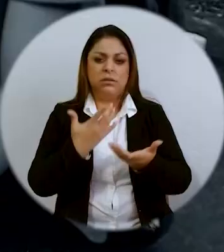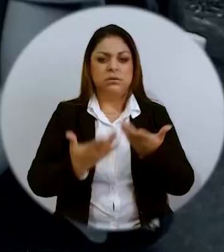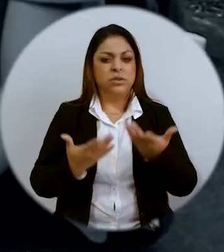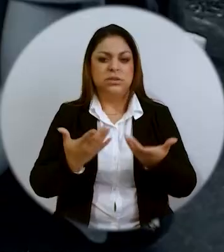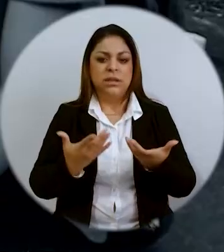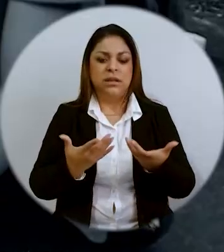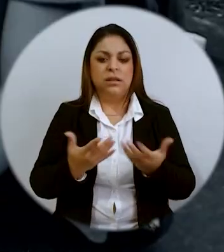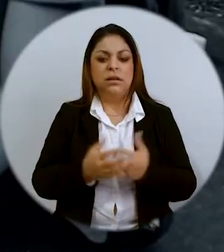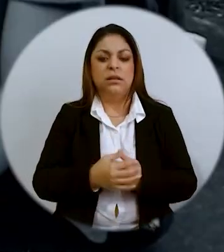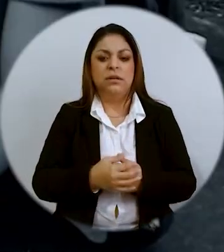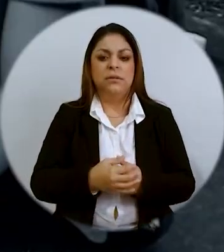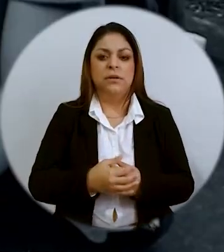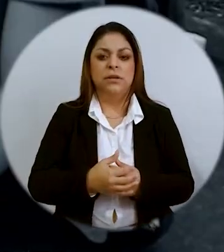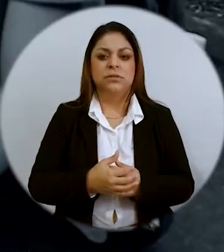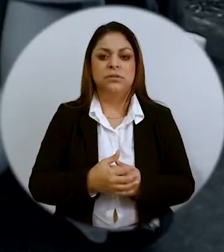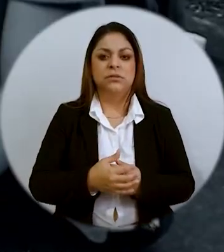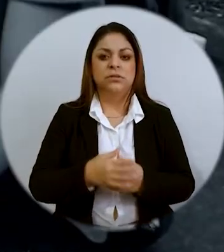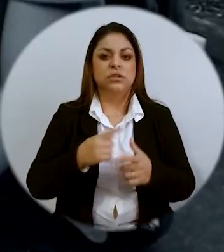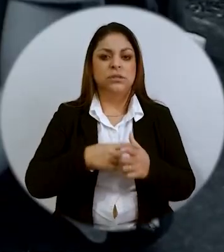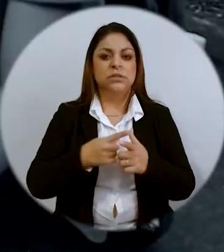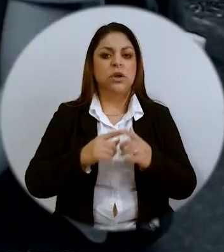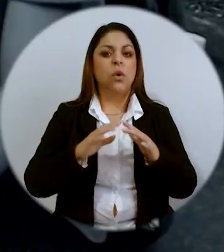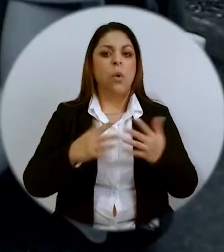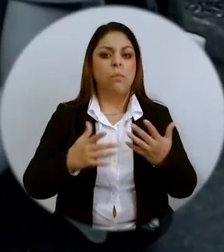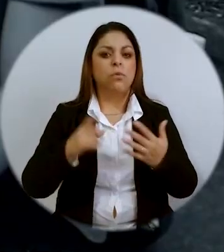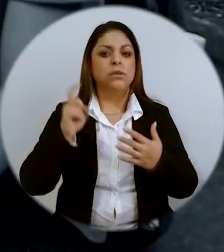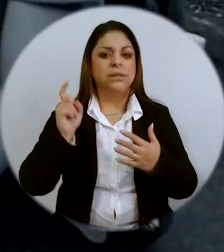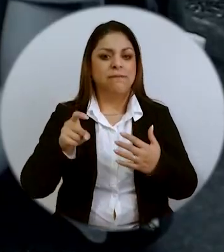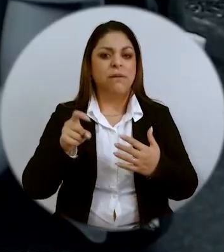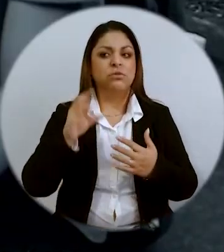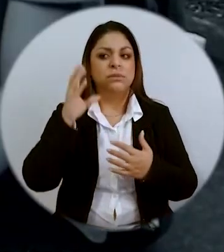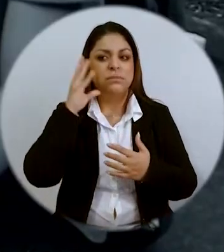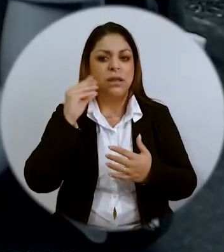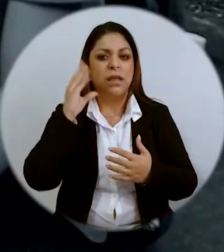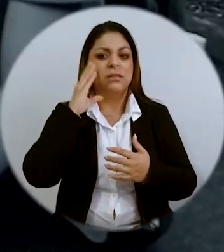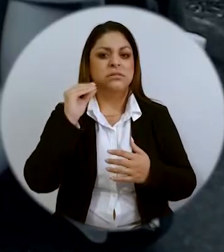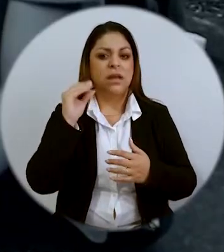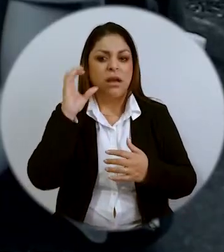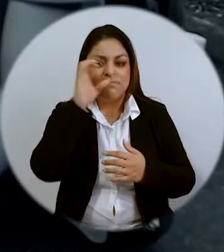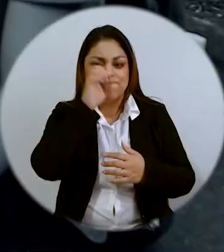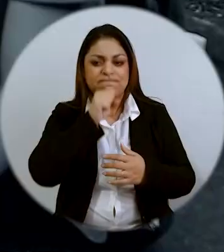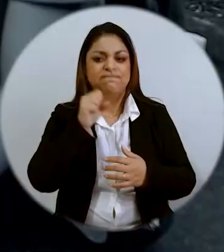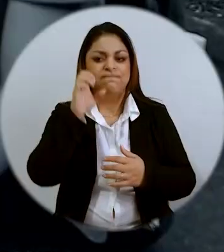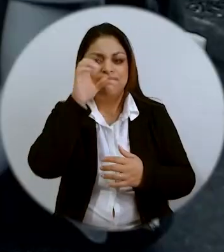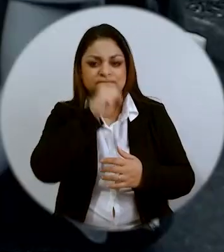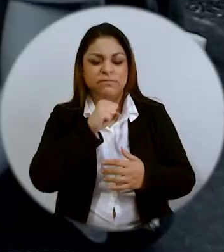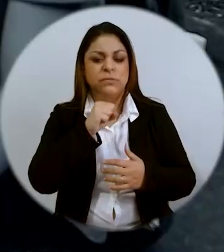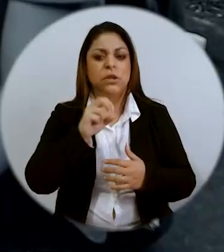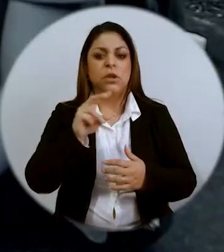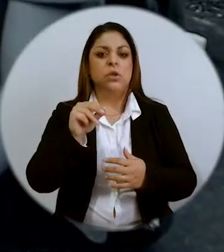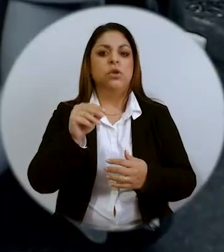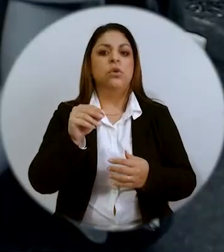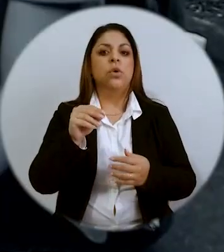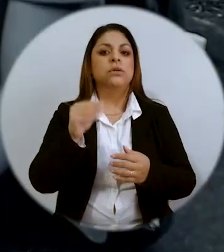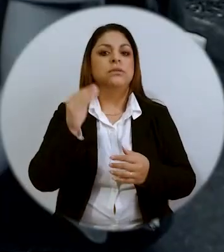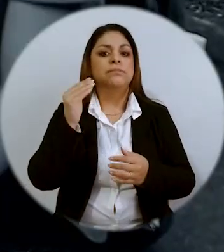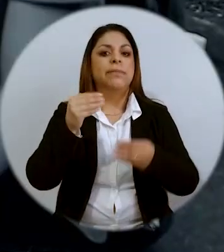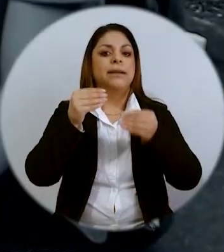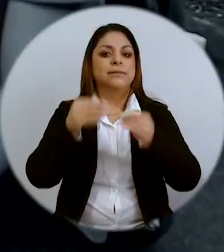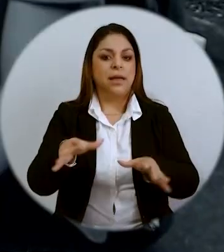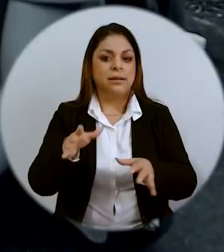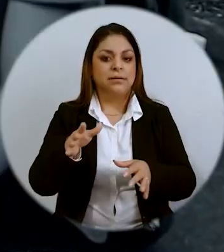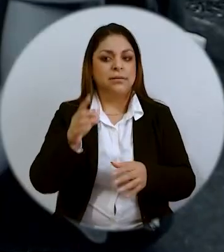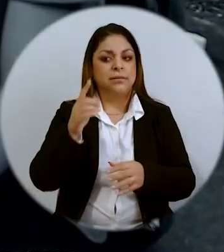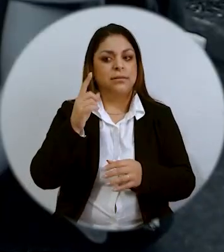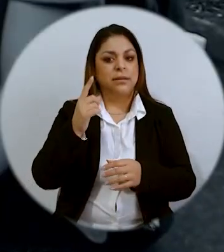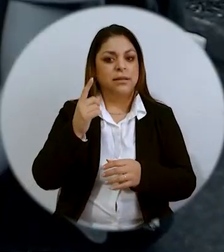así, ¿verdad? Entonces, ¿verdad? ¿Cómo tenemos que ir con base en la experiencia ajustando esas tuercas y no perder de vista que el centro